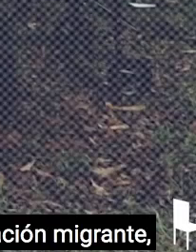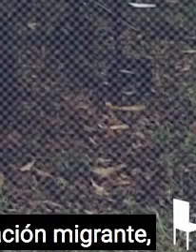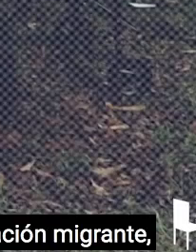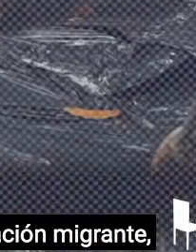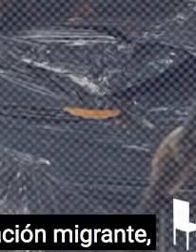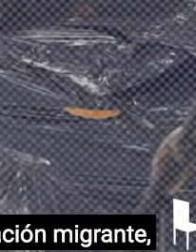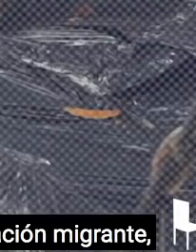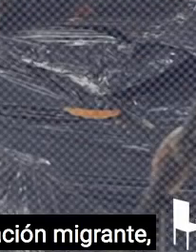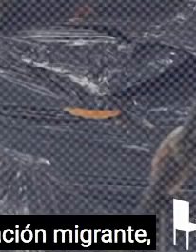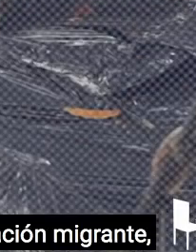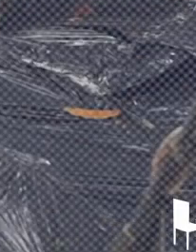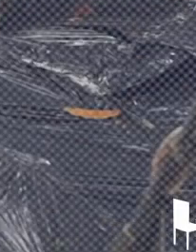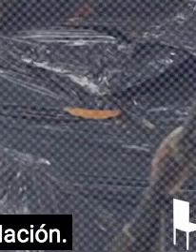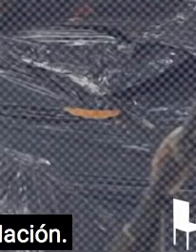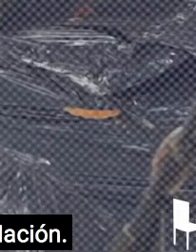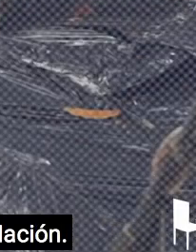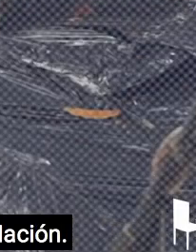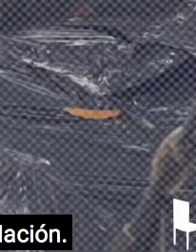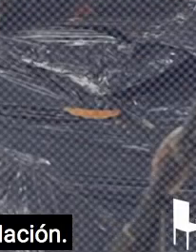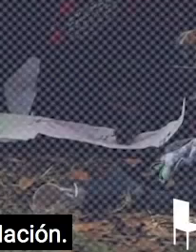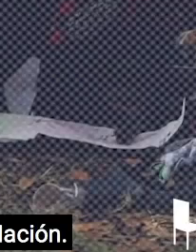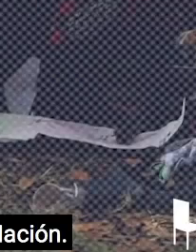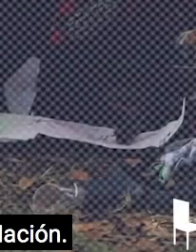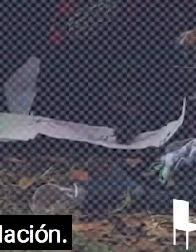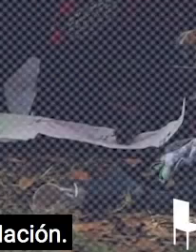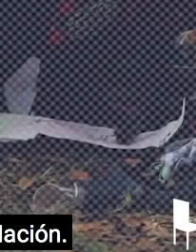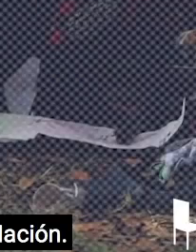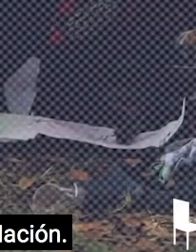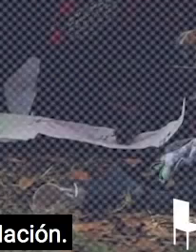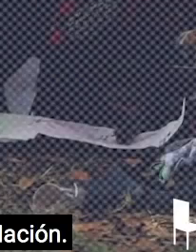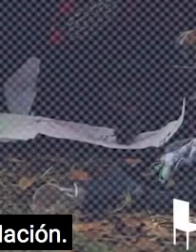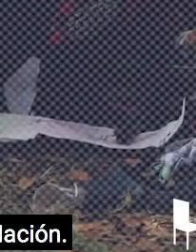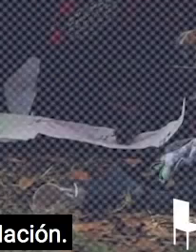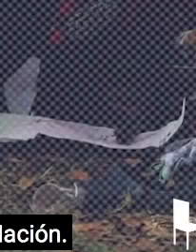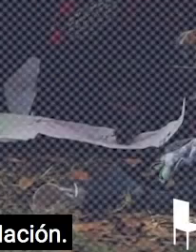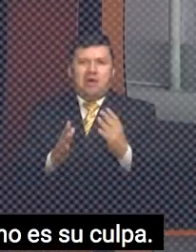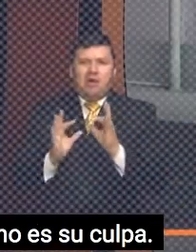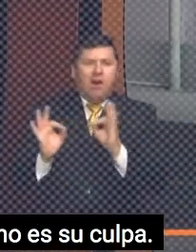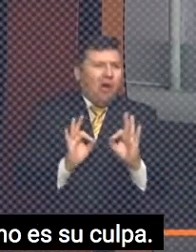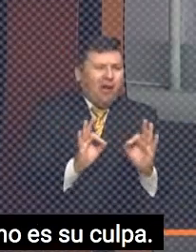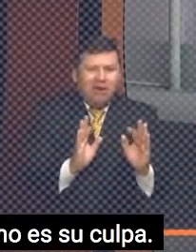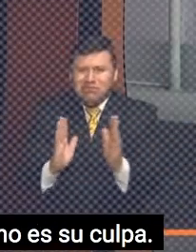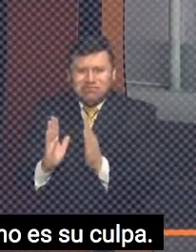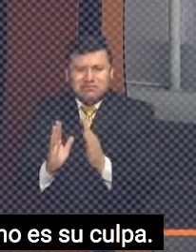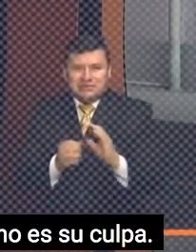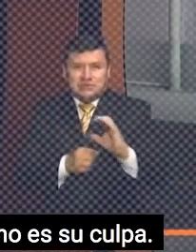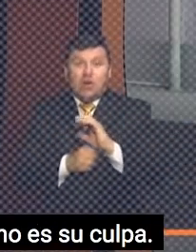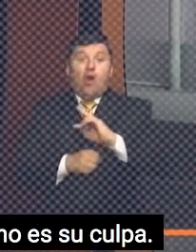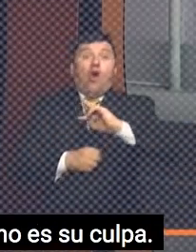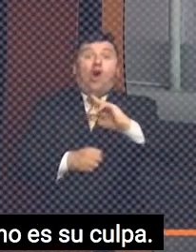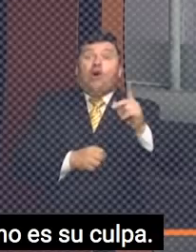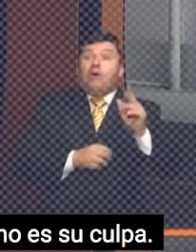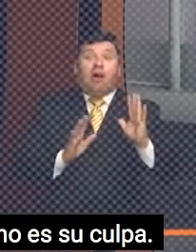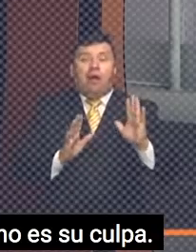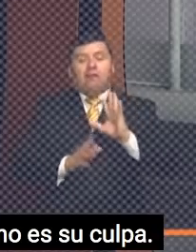responsabilidad de atender a la población migrante, pero no dejó pasar que para eso también necesita del apoyo de la nación. Así, con su discurso, mantiene